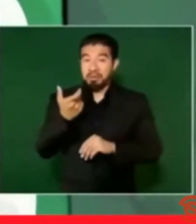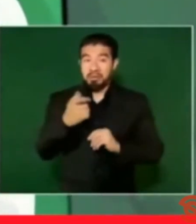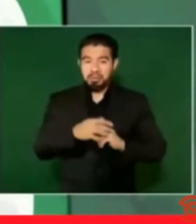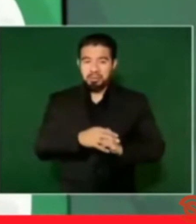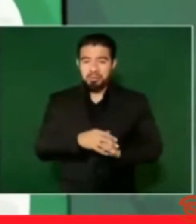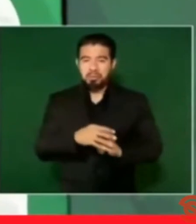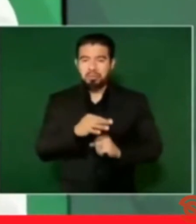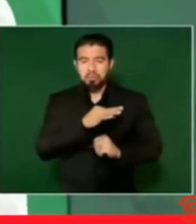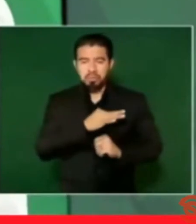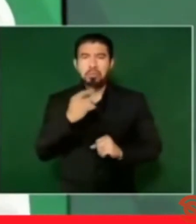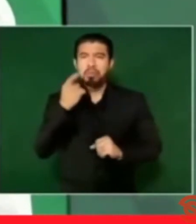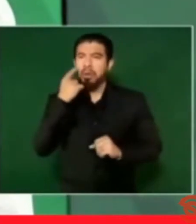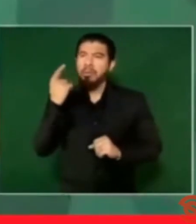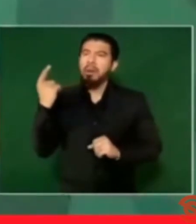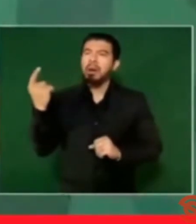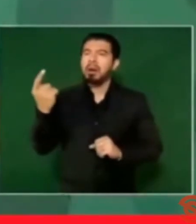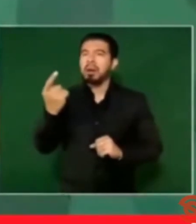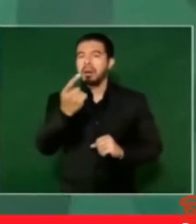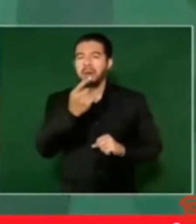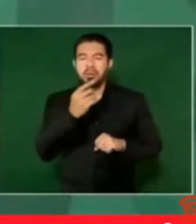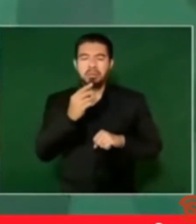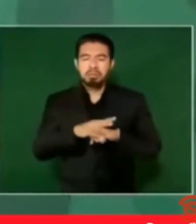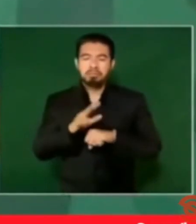hagan una revisión de todas las